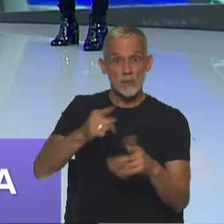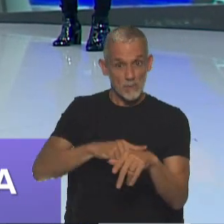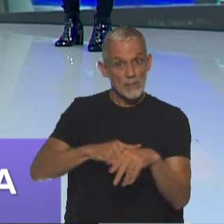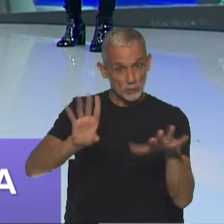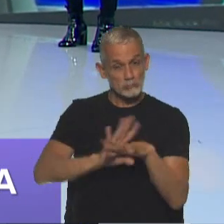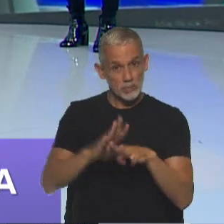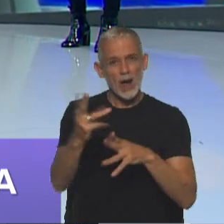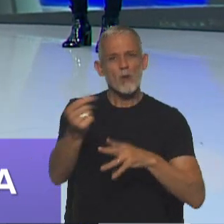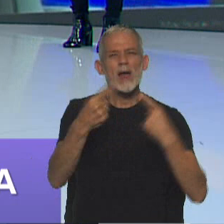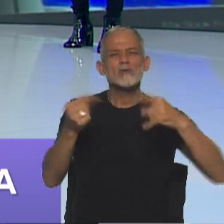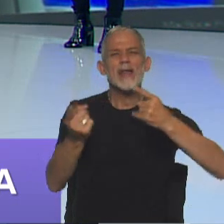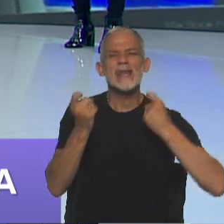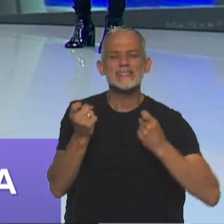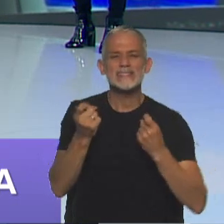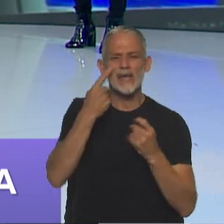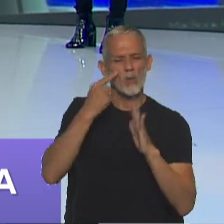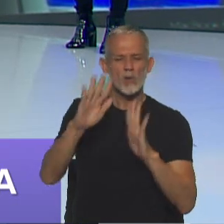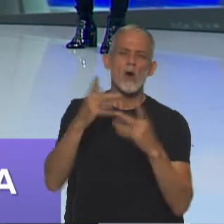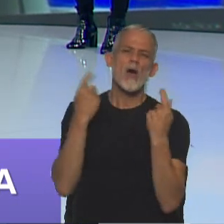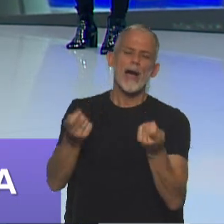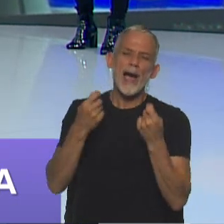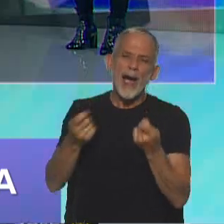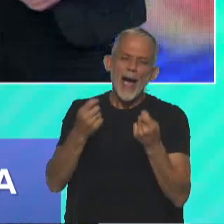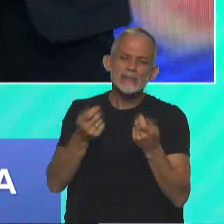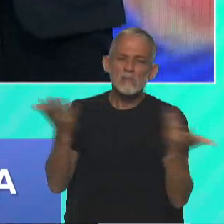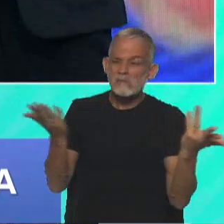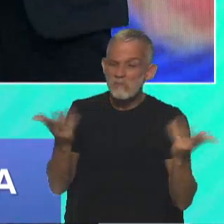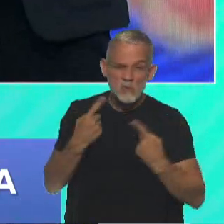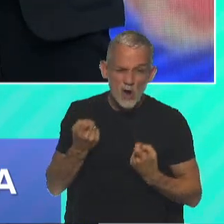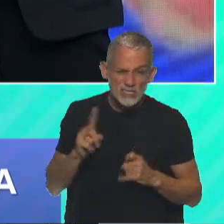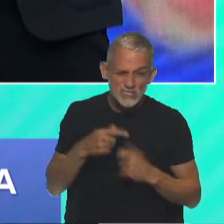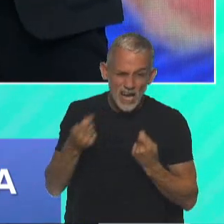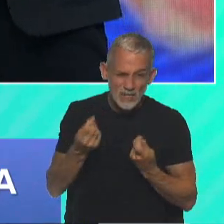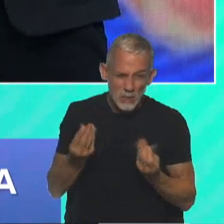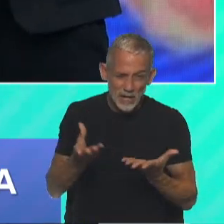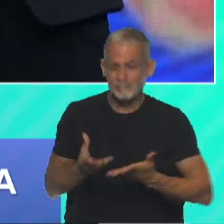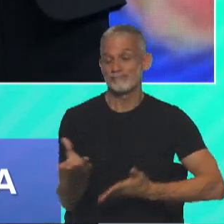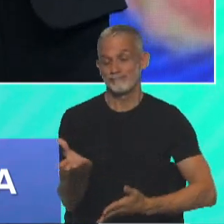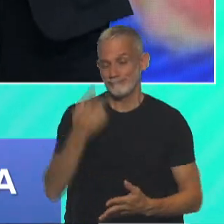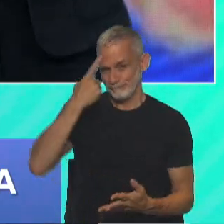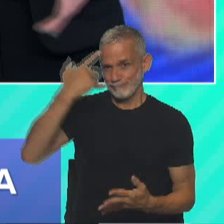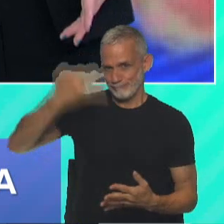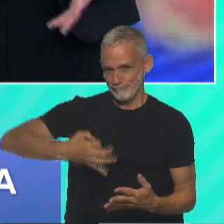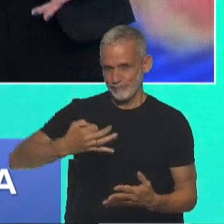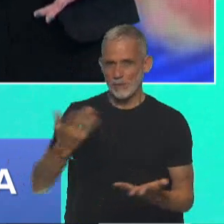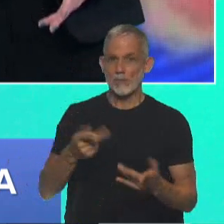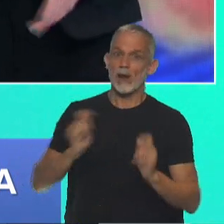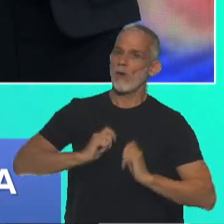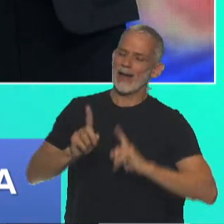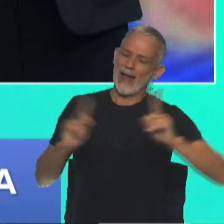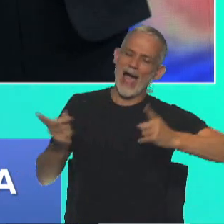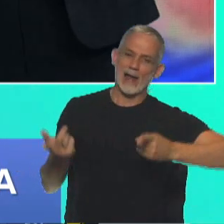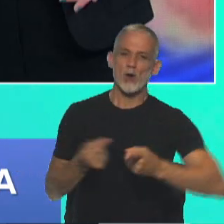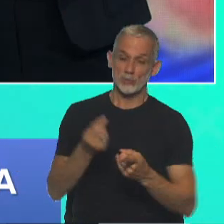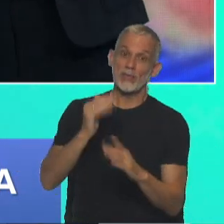comprar lo que se necesite y tener cuidado de no gastar en algo que no necesitas. Porque recordamos, no es un regalo,